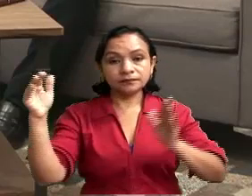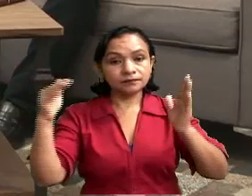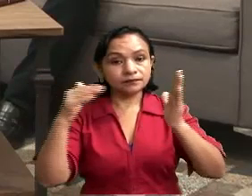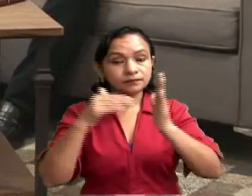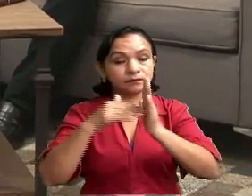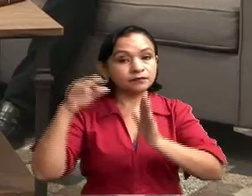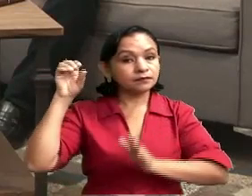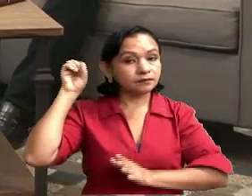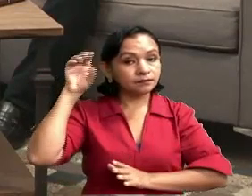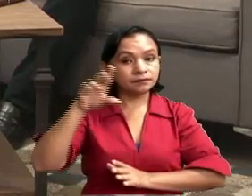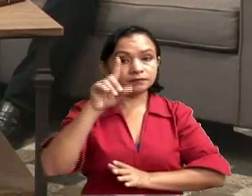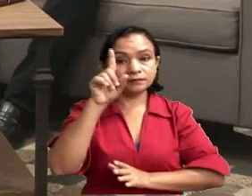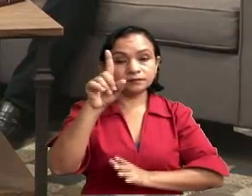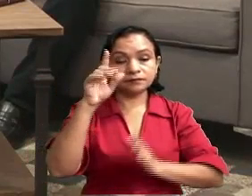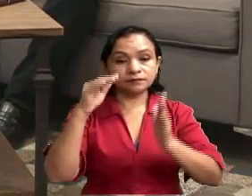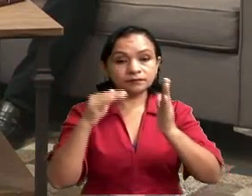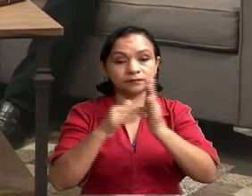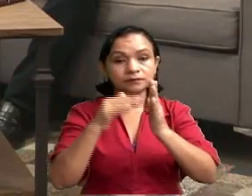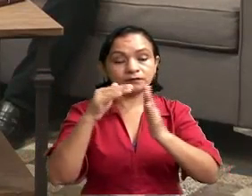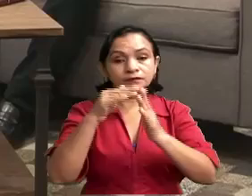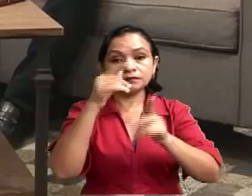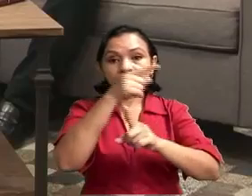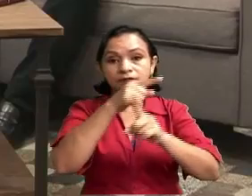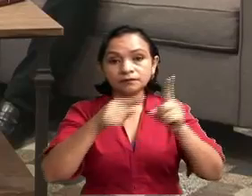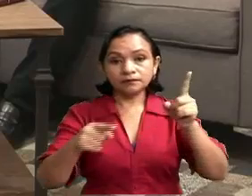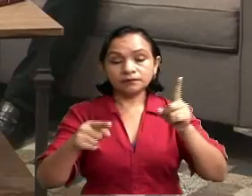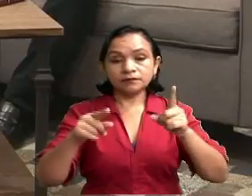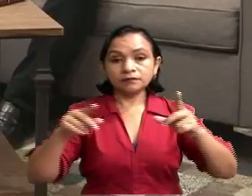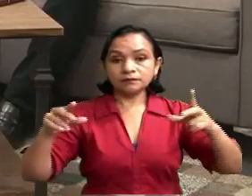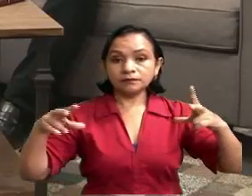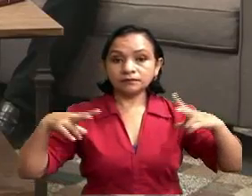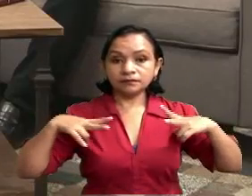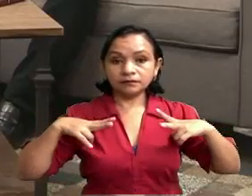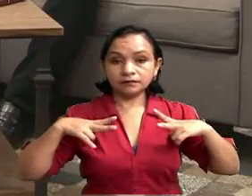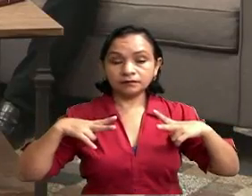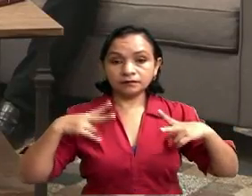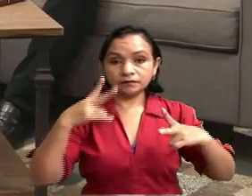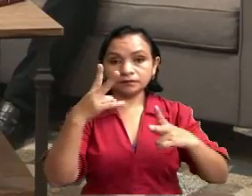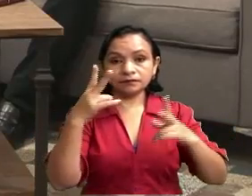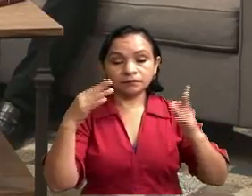teníamos 1.5 millones de turistas hasta abril del 2018.